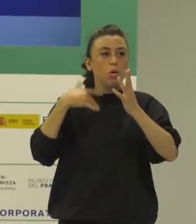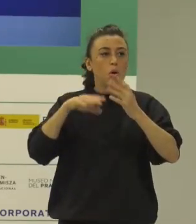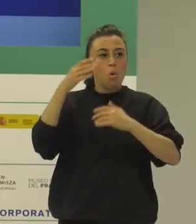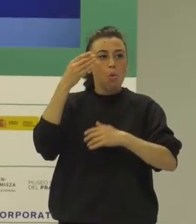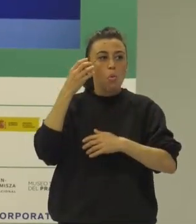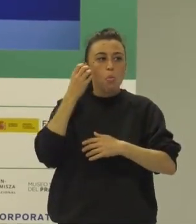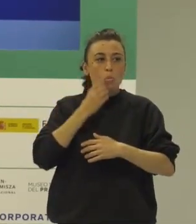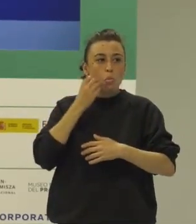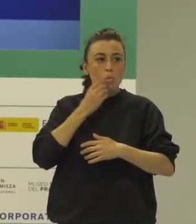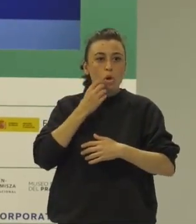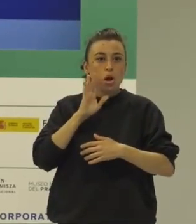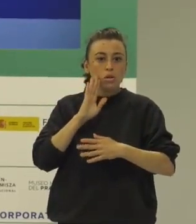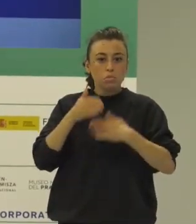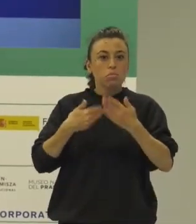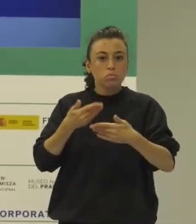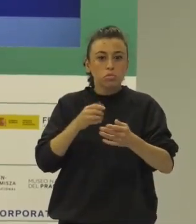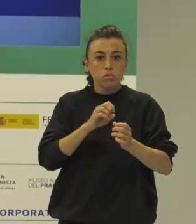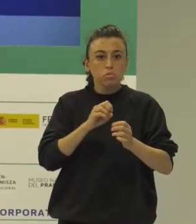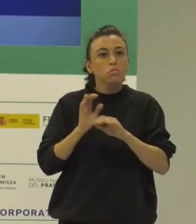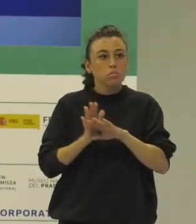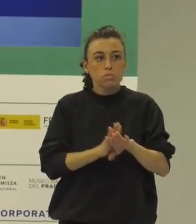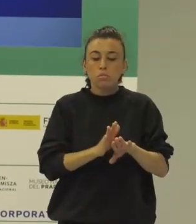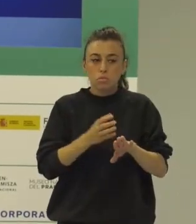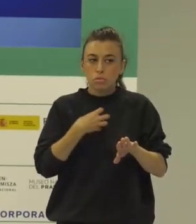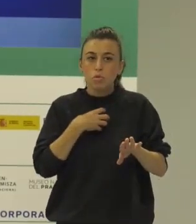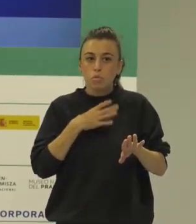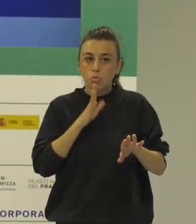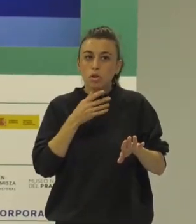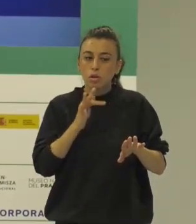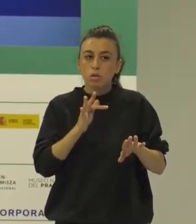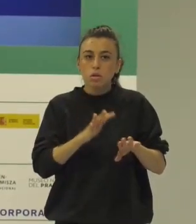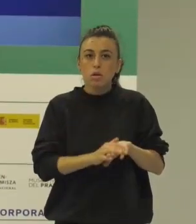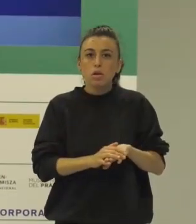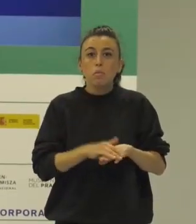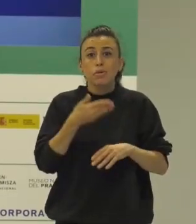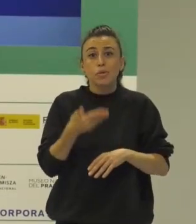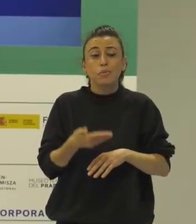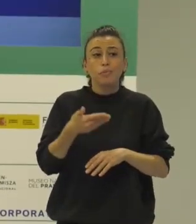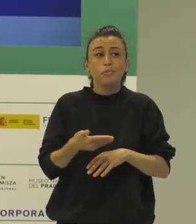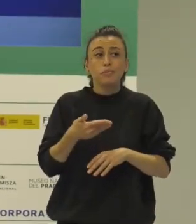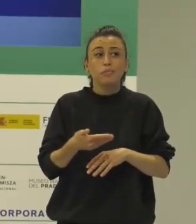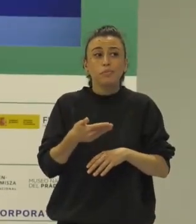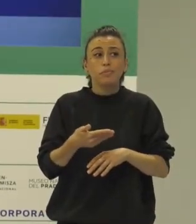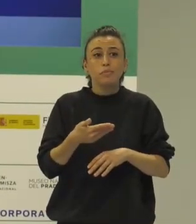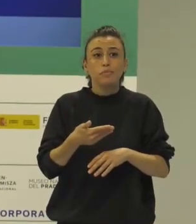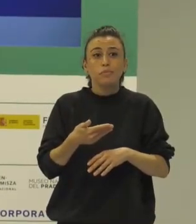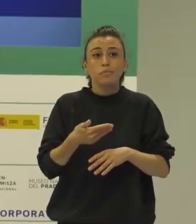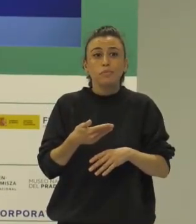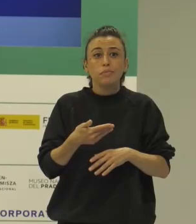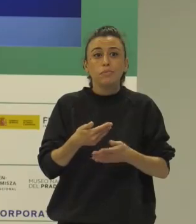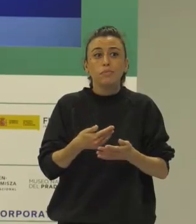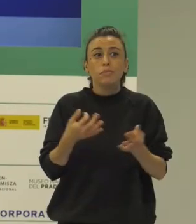fuera ese proceso, lo importante que no fue solo para Latinoamérica, sino para el mundo. Y ahí viene ese romance, ese